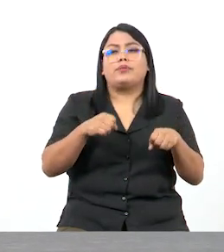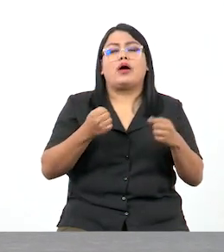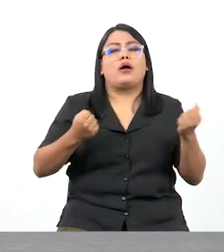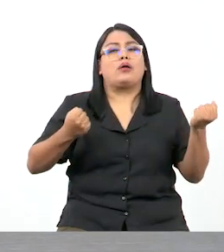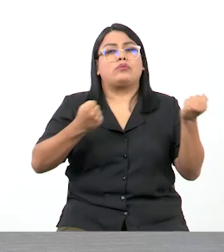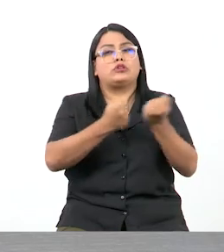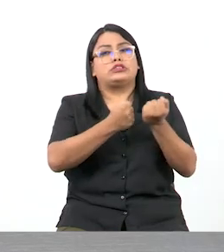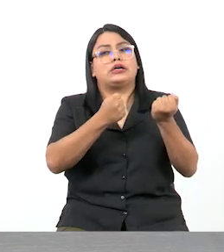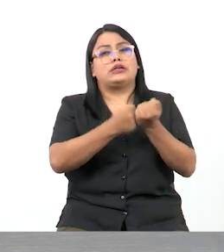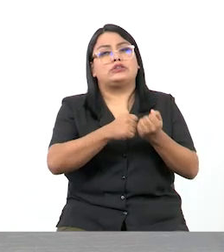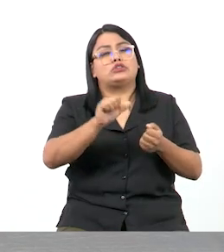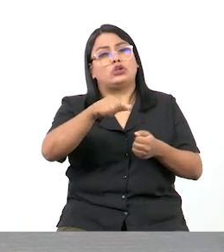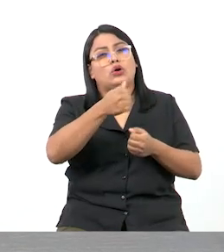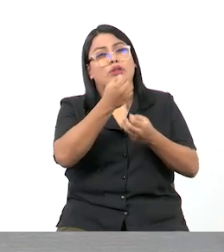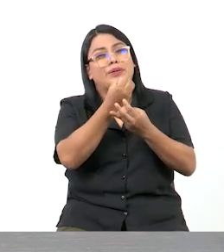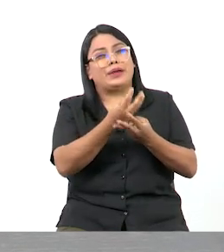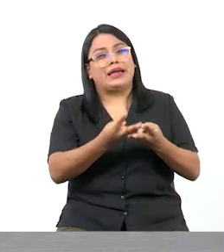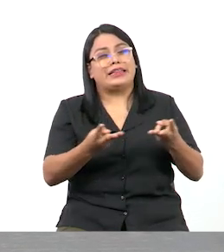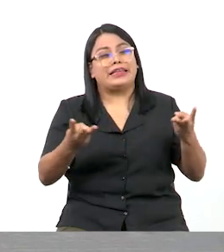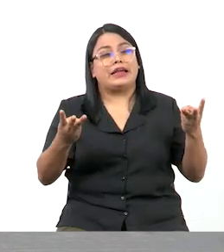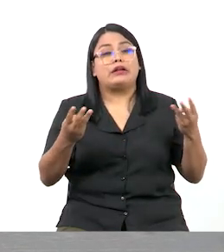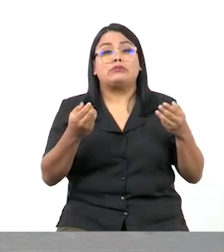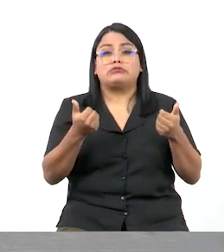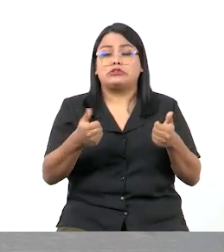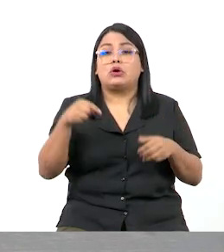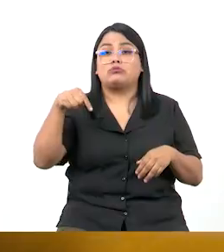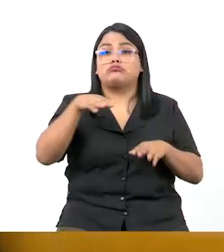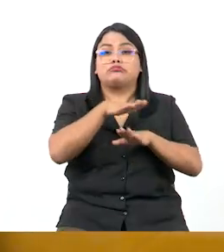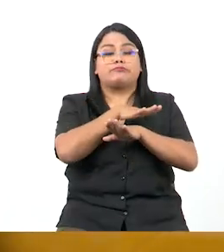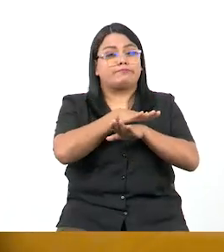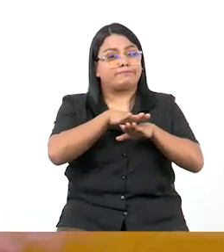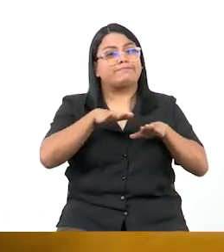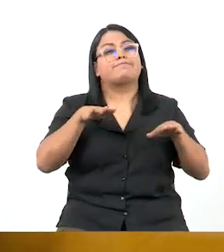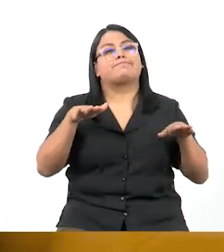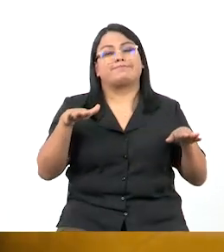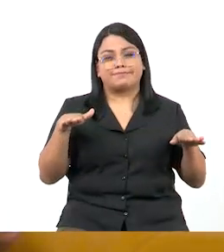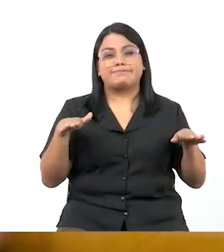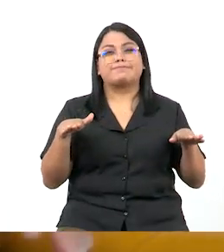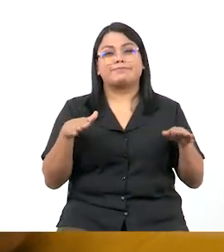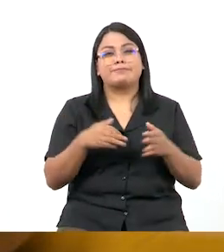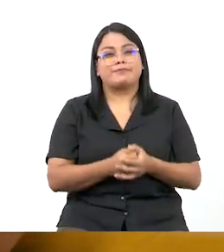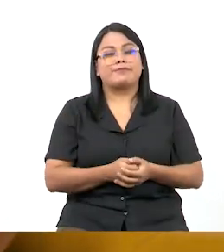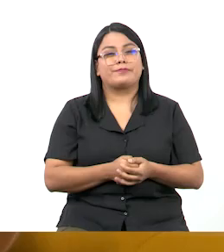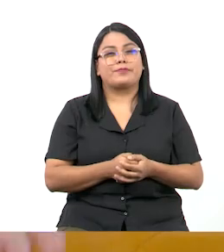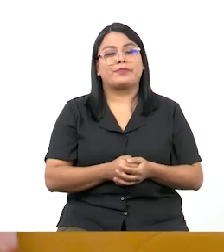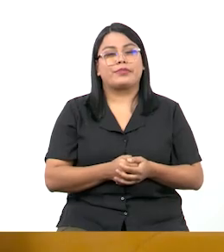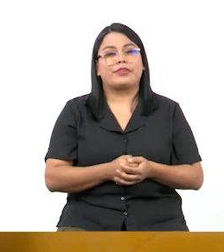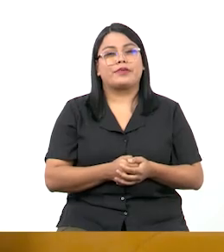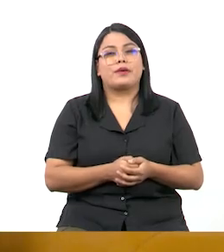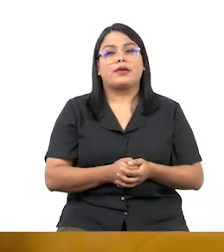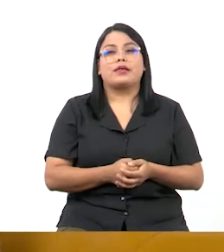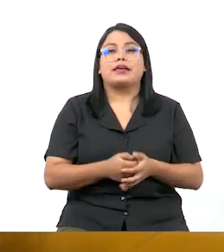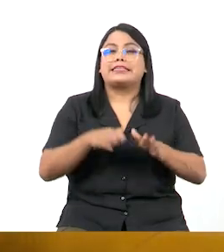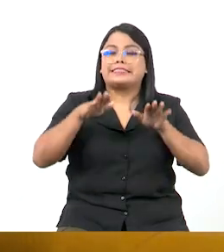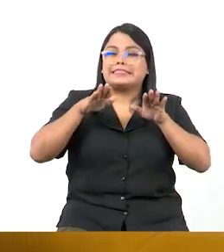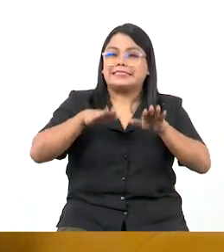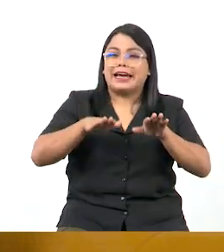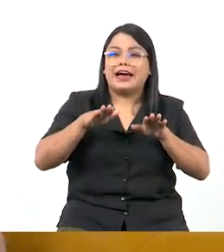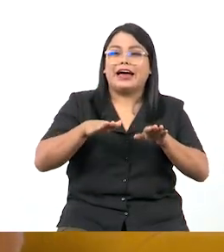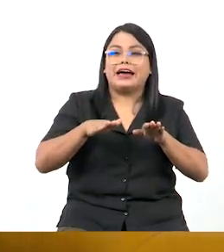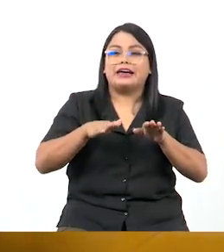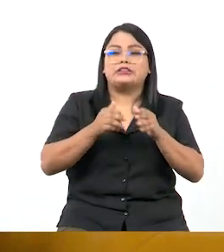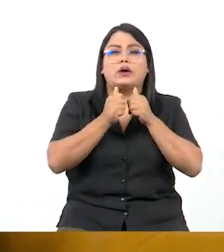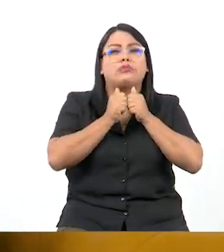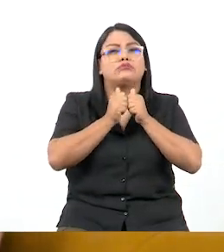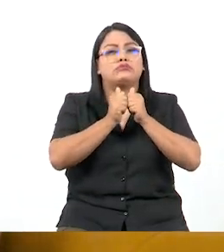libro, sino que también podemos auxiliarnos de otros materiales. Pues bueno, Oliver, con esto hemos llegado al final de este